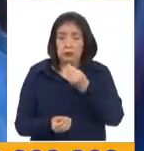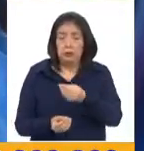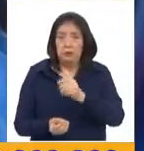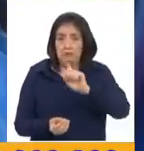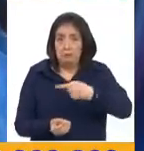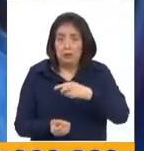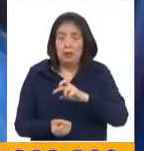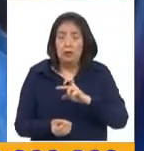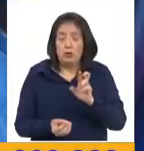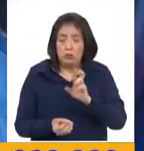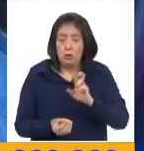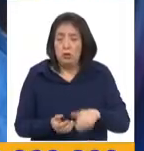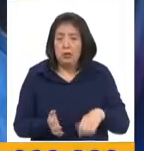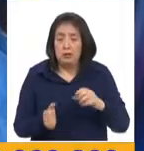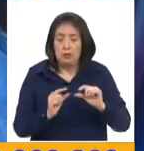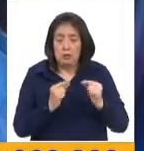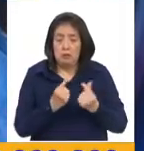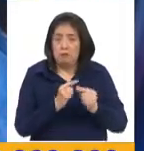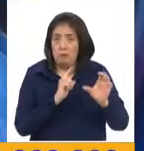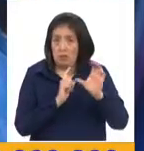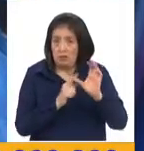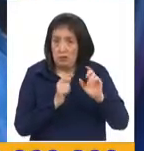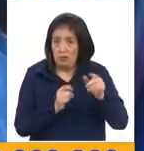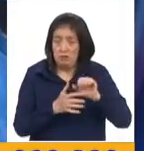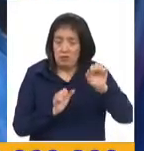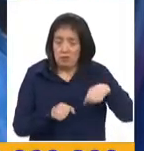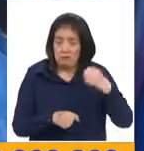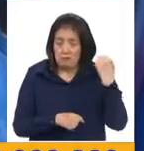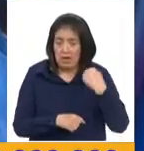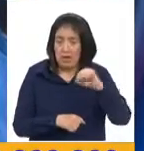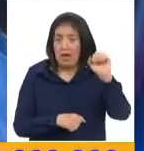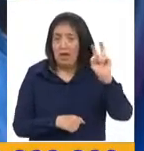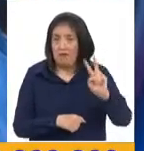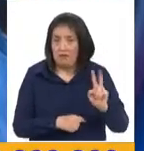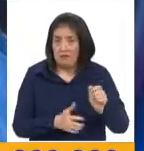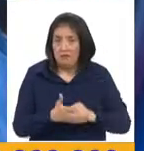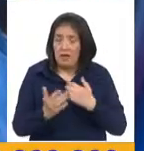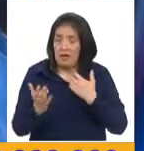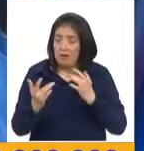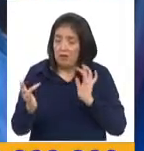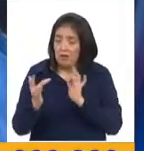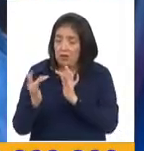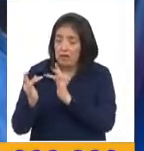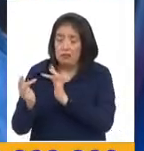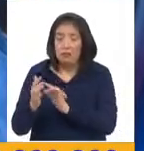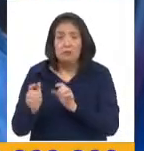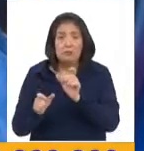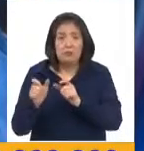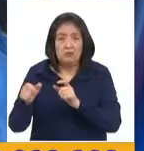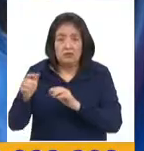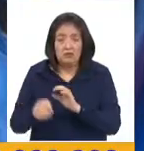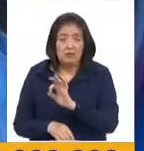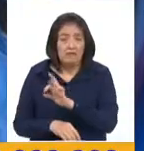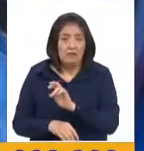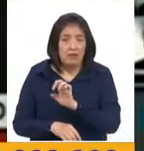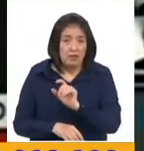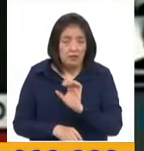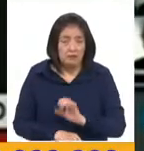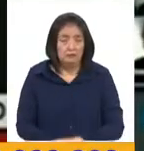del grupo terrorista Sendero Luminoso para viajar a Venezuela y entablar contacto con miembros de las FARC.